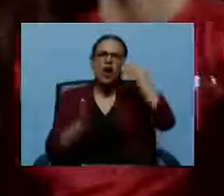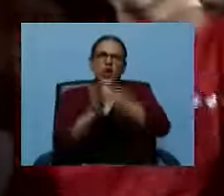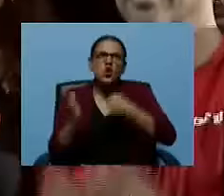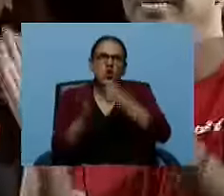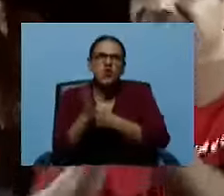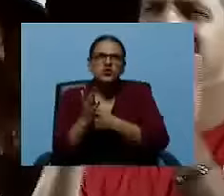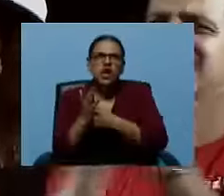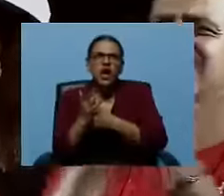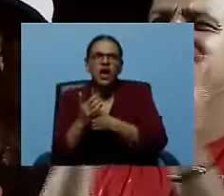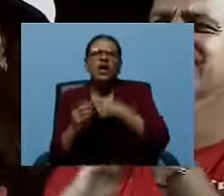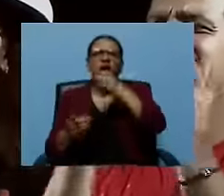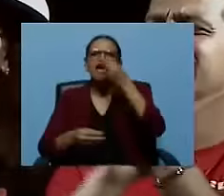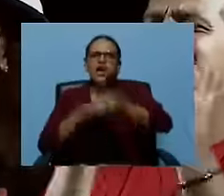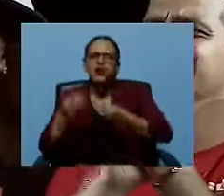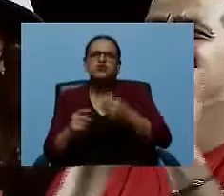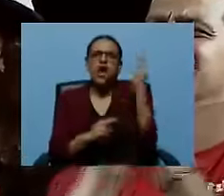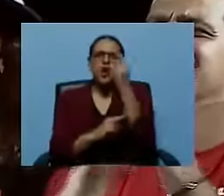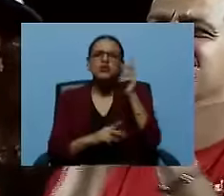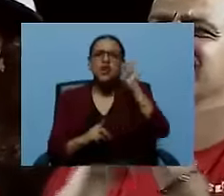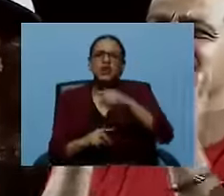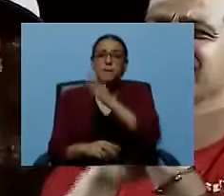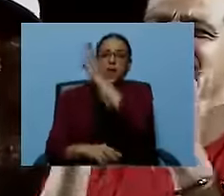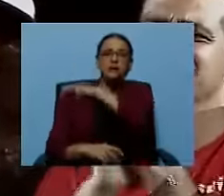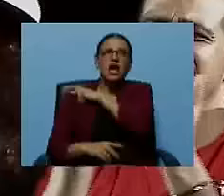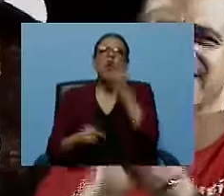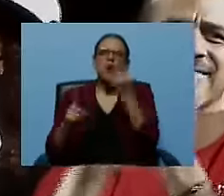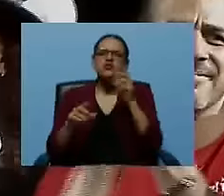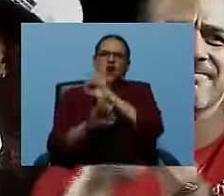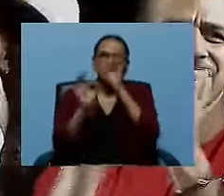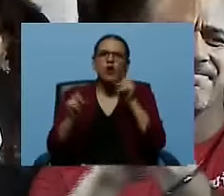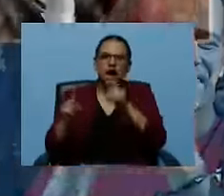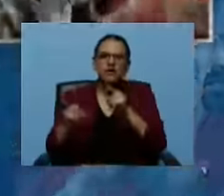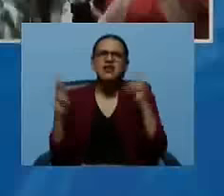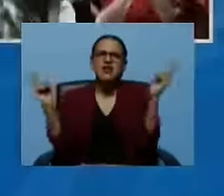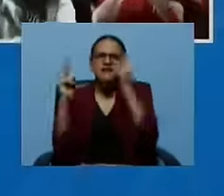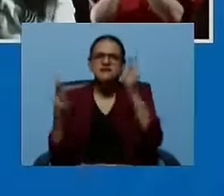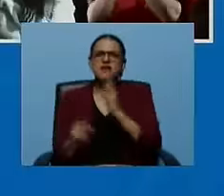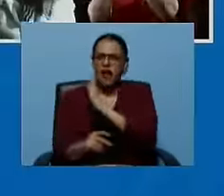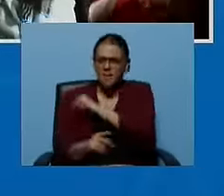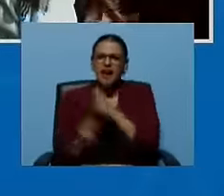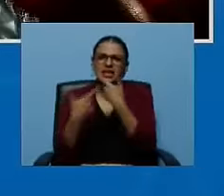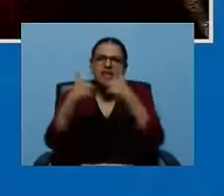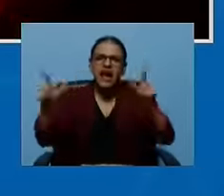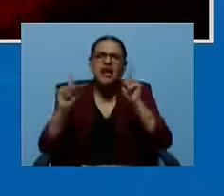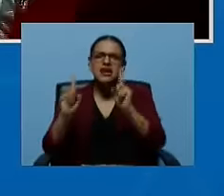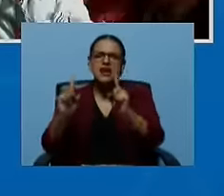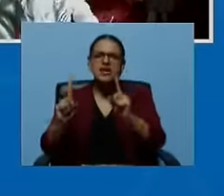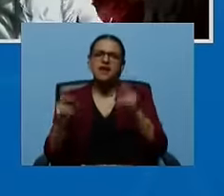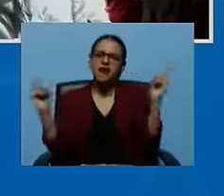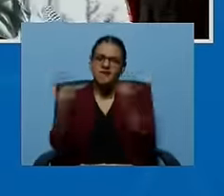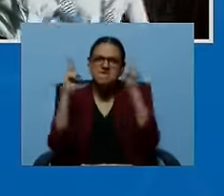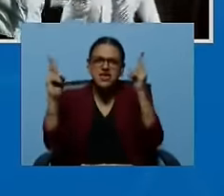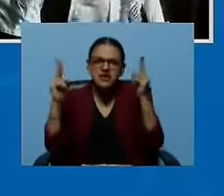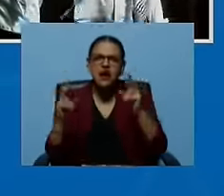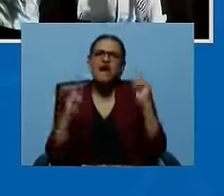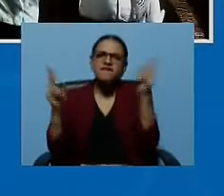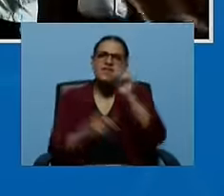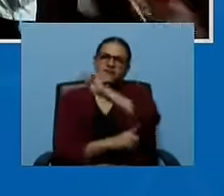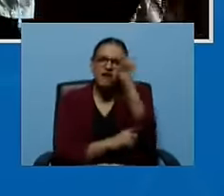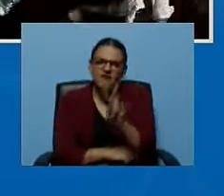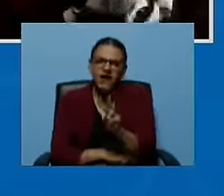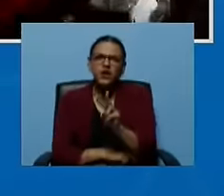lo que hoy estaba el comandante Yasser Arafat. ¡Que viva Palestina libre! ¡Viva! ¡Que viva